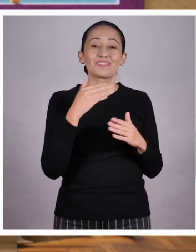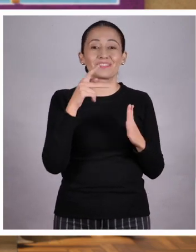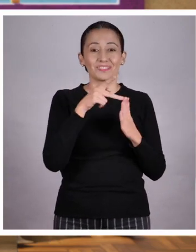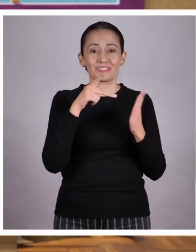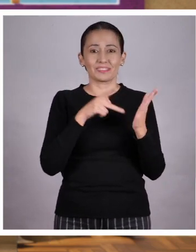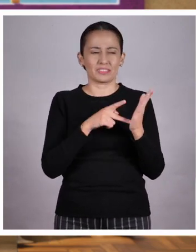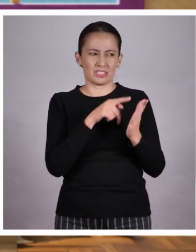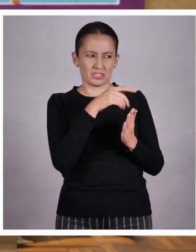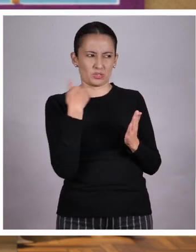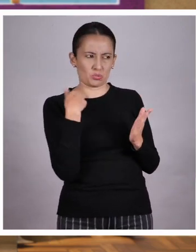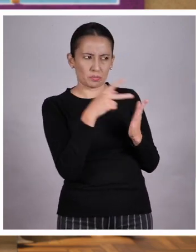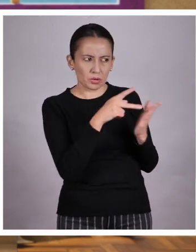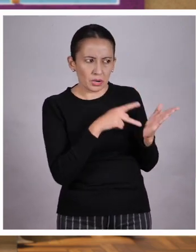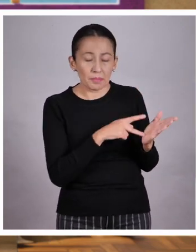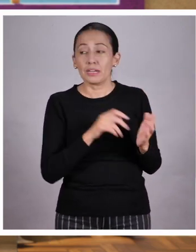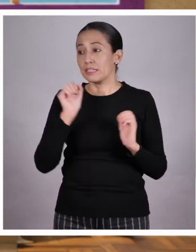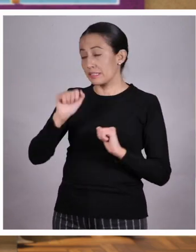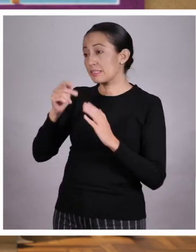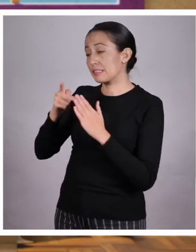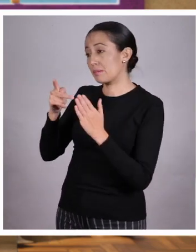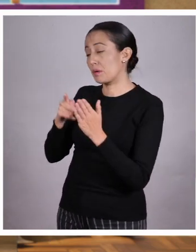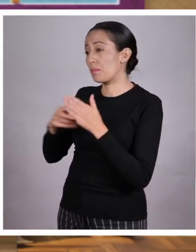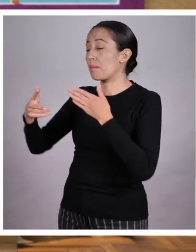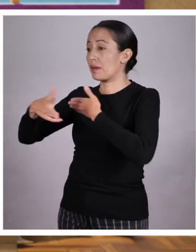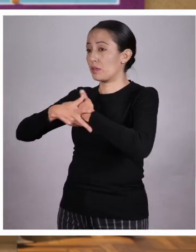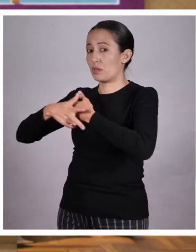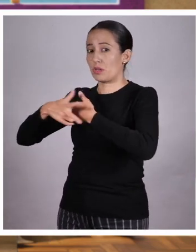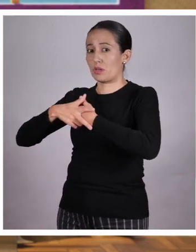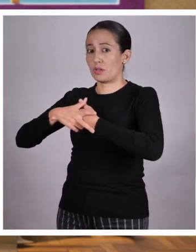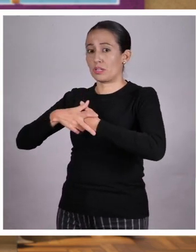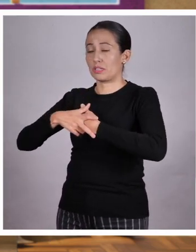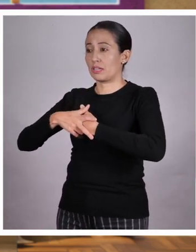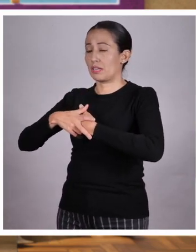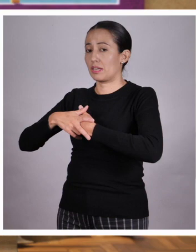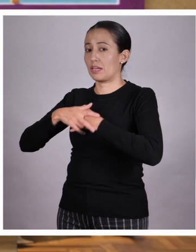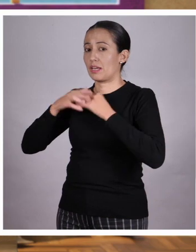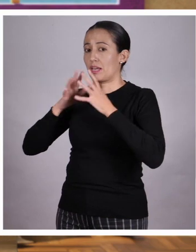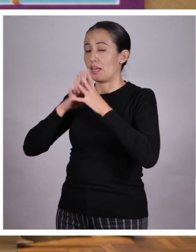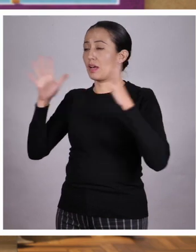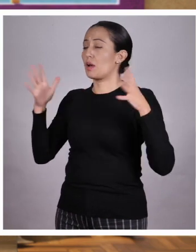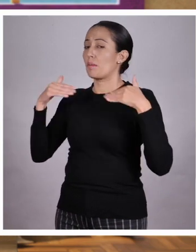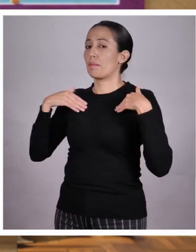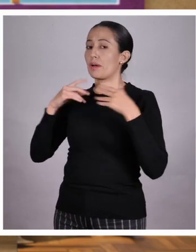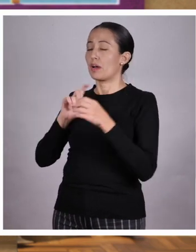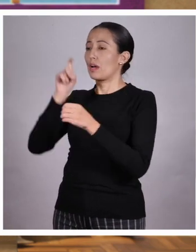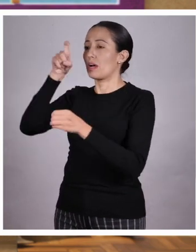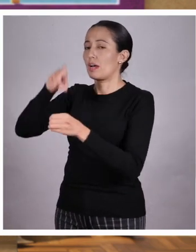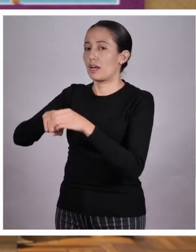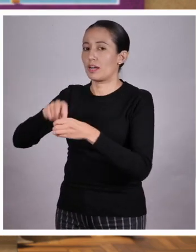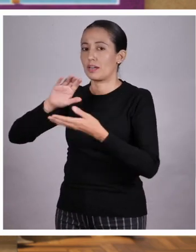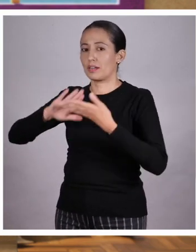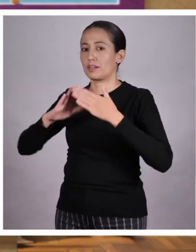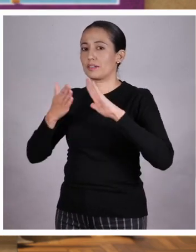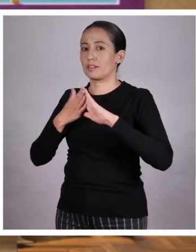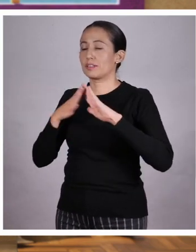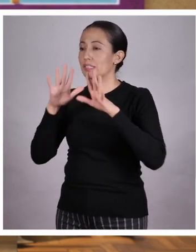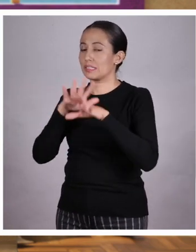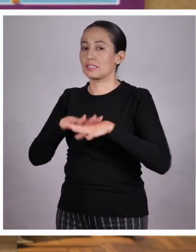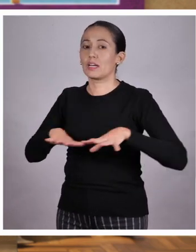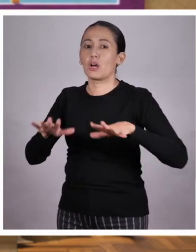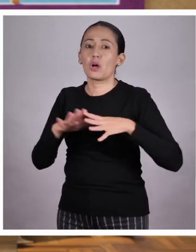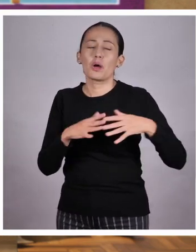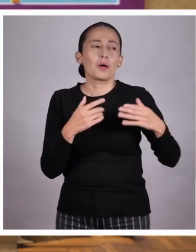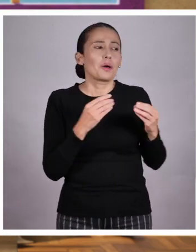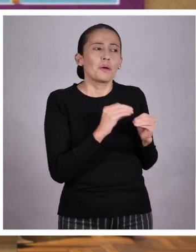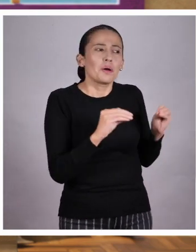¿Por qué? ¿Tú tienes un programa? Sí, tengo un programa en YouTube. ¡Ay, qué con un interesante! montón de suscriptores y una comunidad ¡Oh!